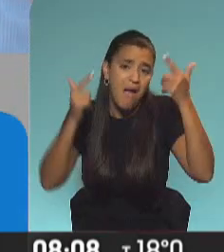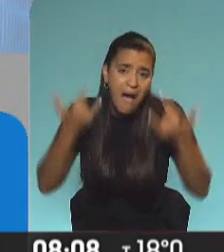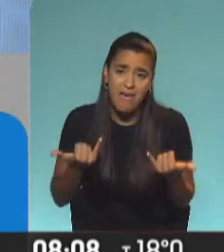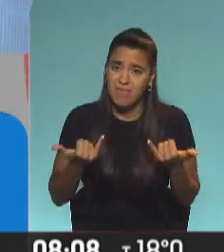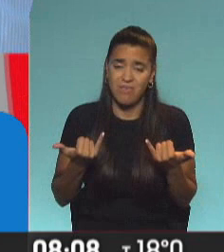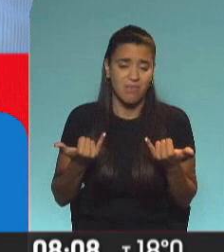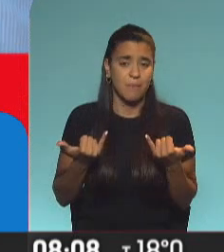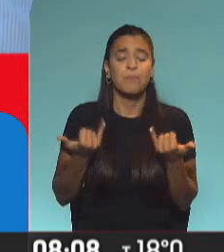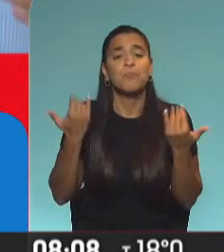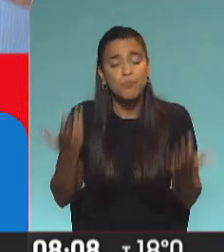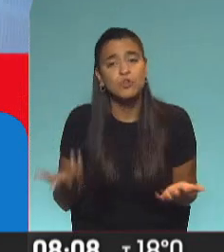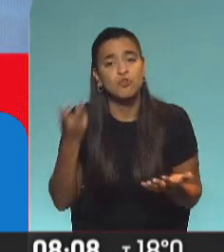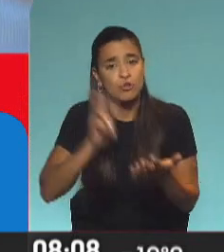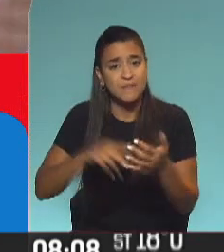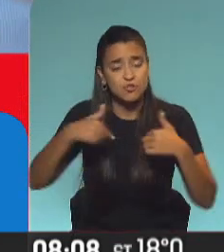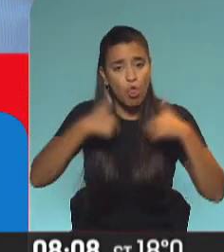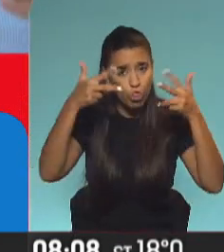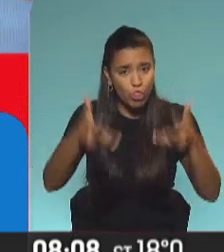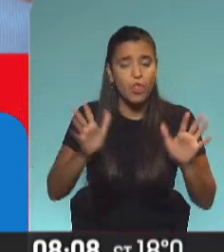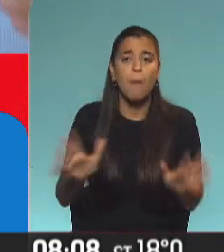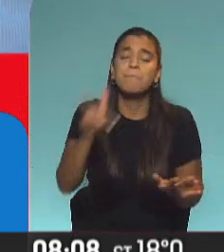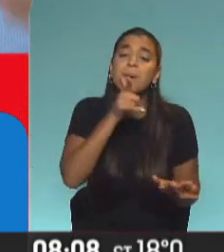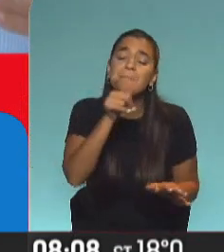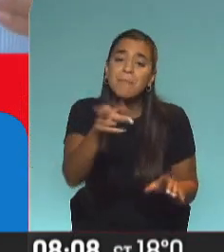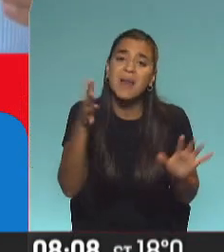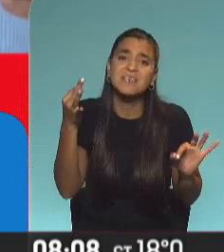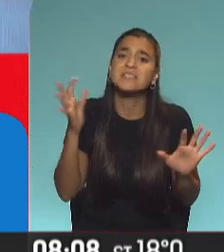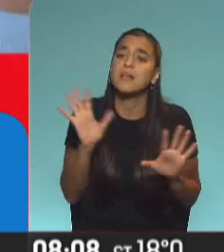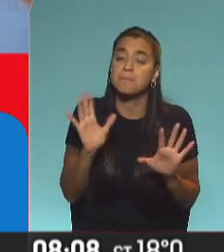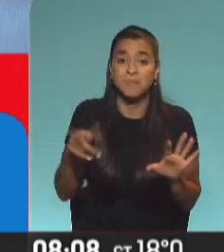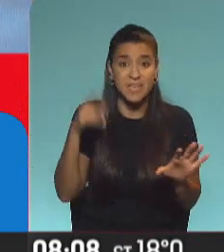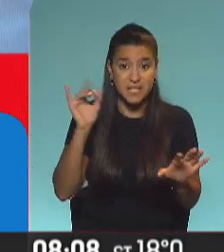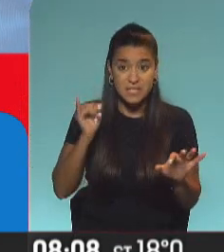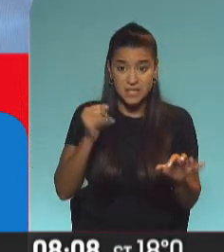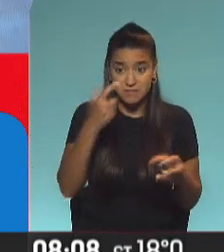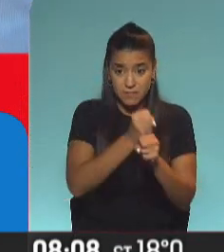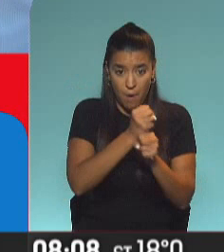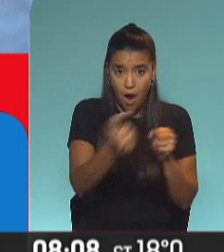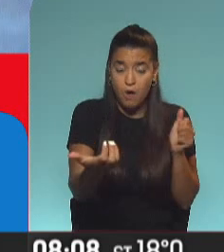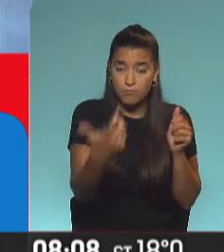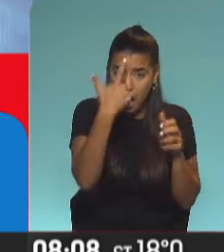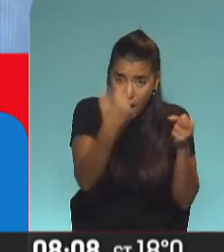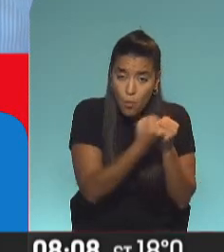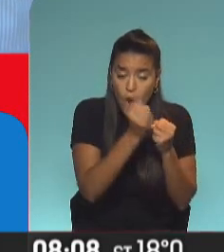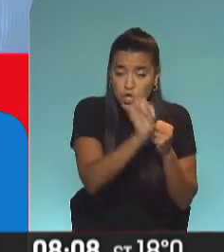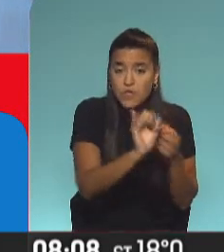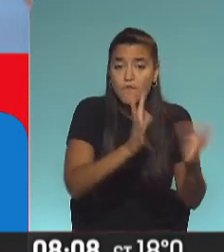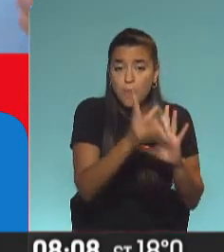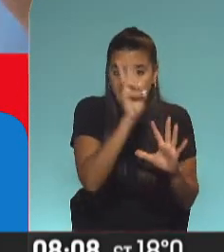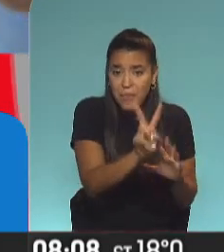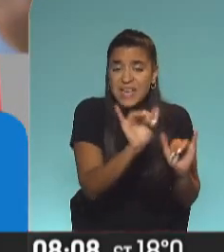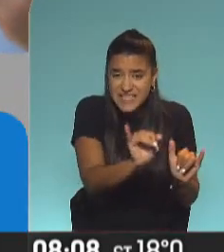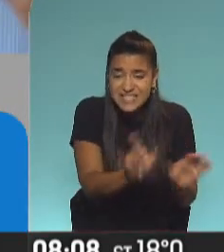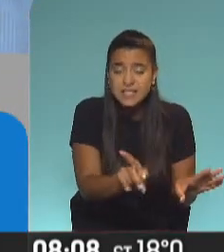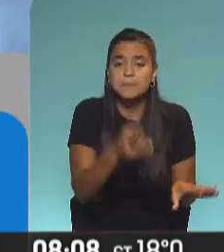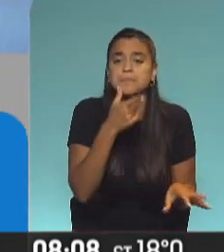cual, vuelvo a insistir, me parece que no debemos opacar. Sí tenemos que trabajar, coincido completamente con esa visión, creo que nos